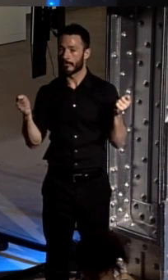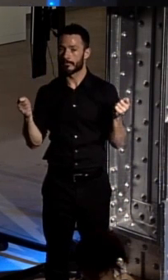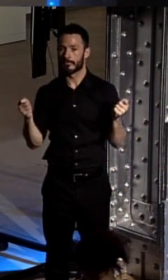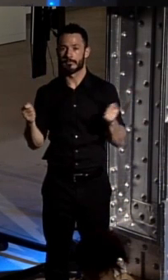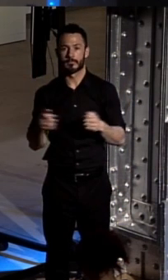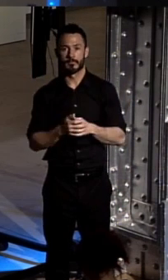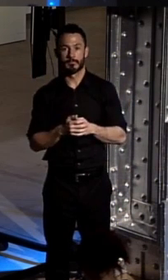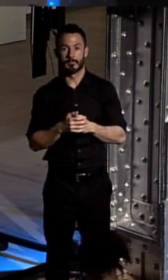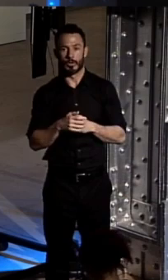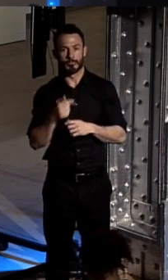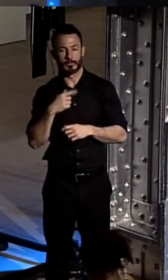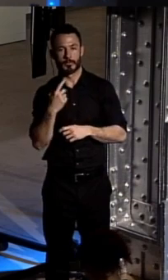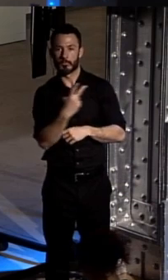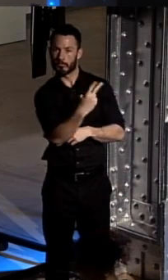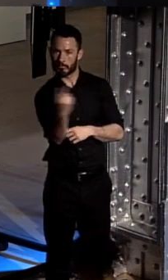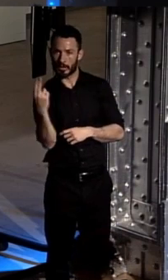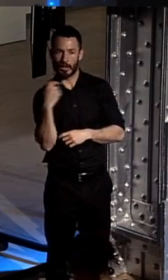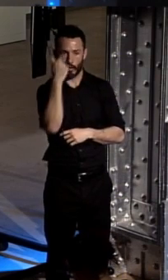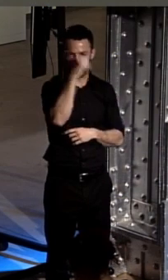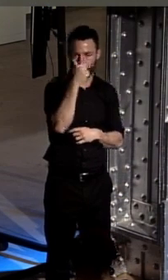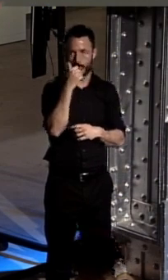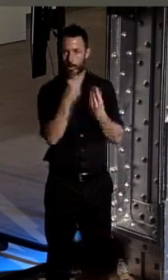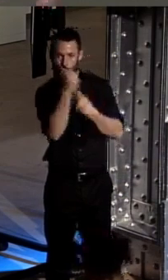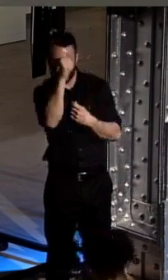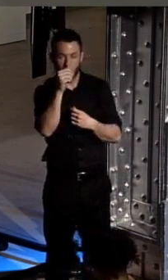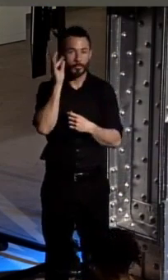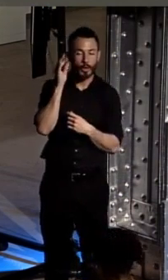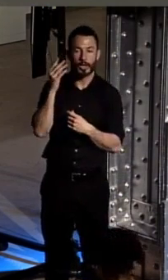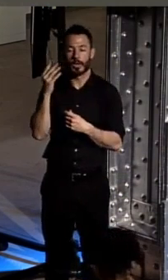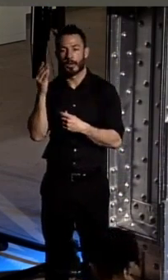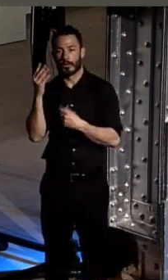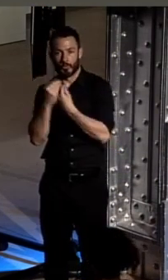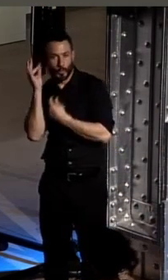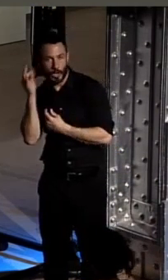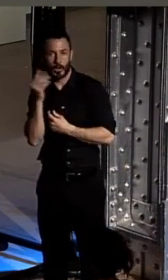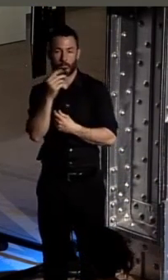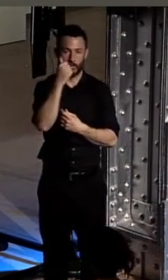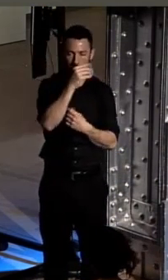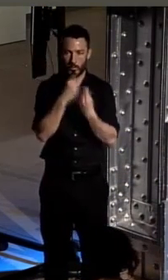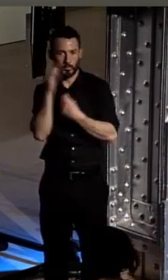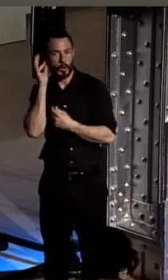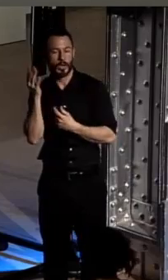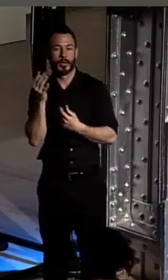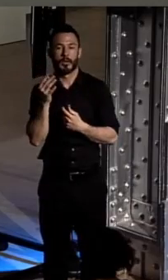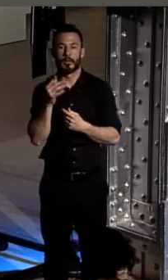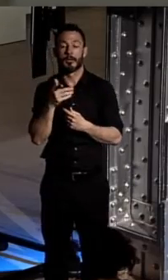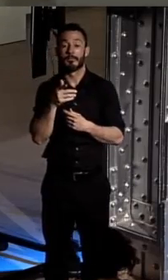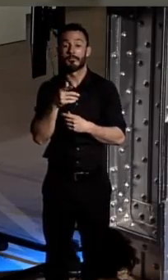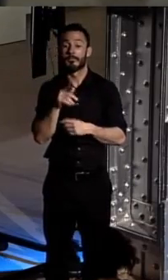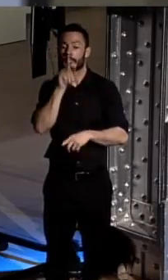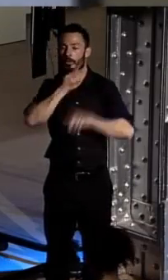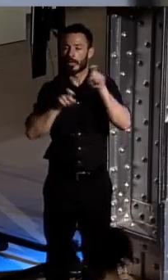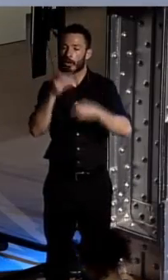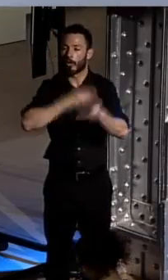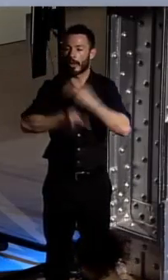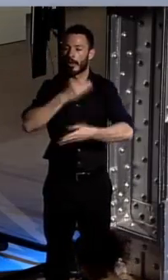es, en parejas, habían parejas hombre-hombre, pareja hombre-mujer y pareja mujer-mujer, y la pregunta es quién cooperaba más. Es